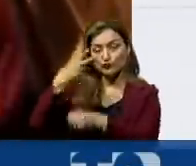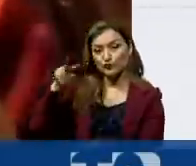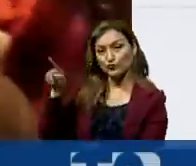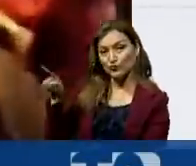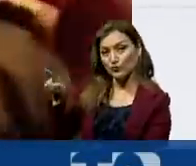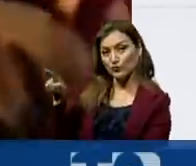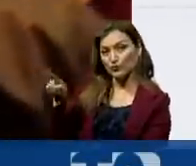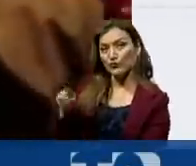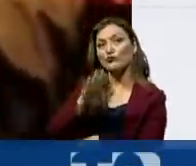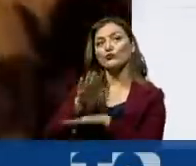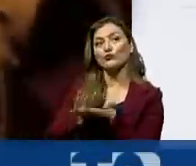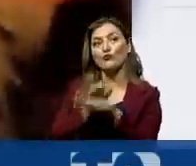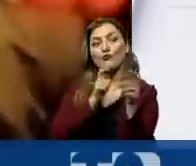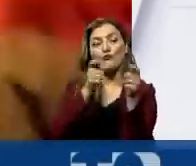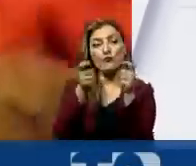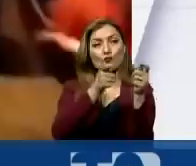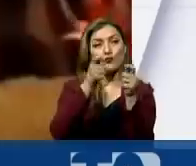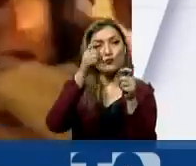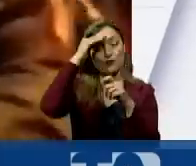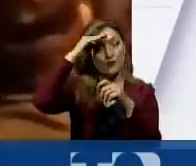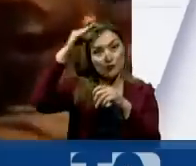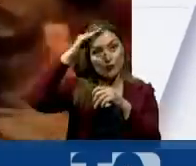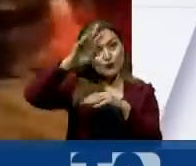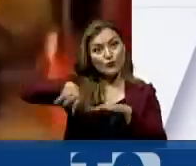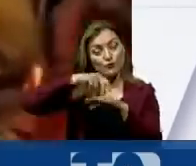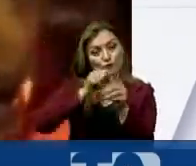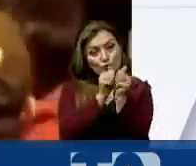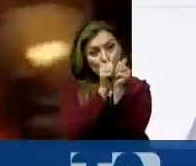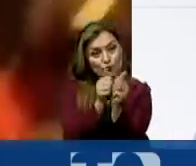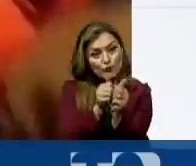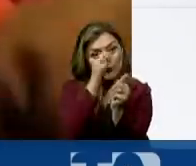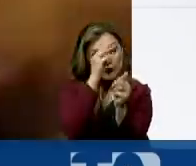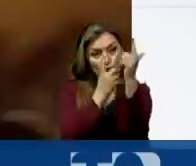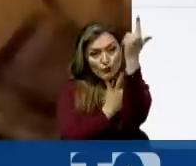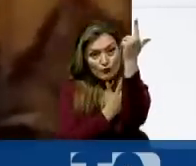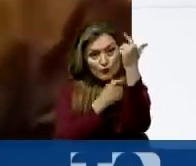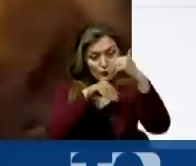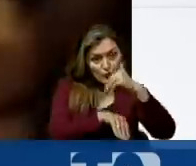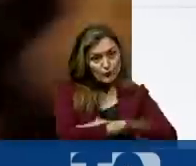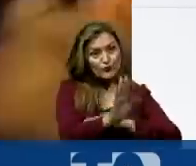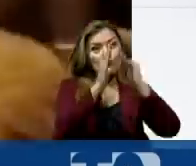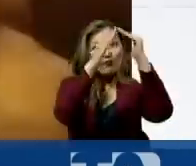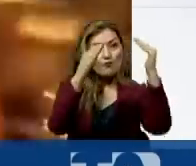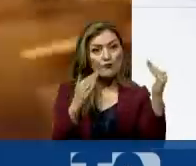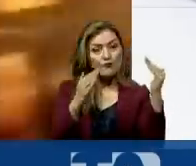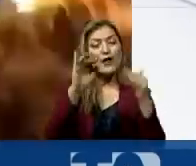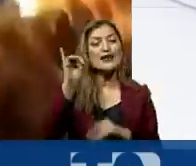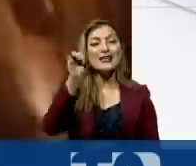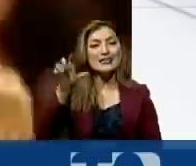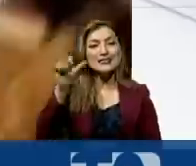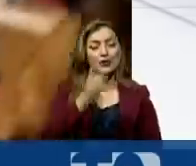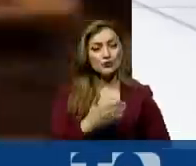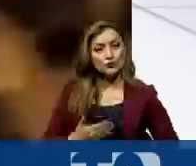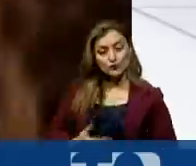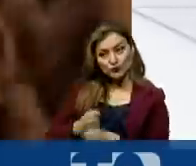corresponden al operativo que realizó la policía a compañías enteramente militares para la detención del presidente de la conaie leonidas iza esto se